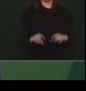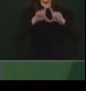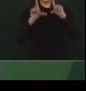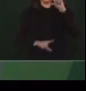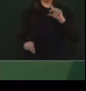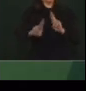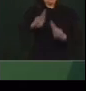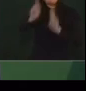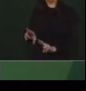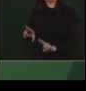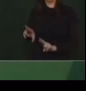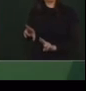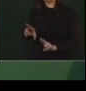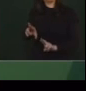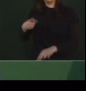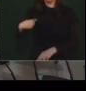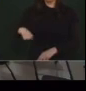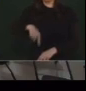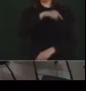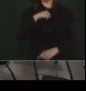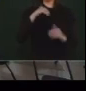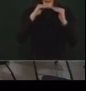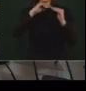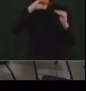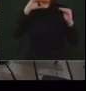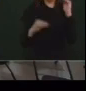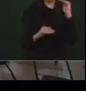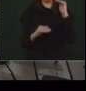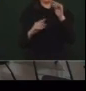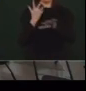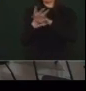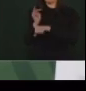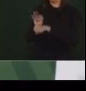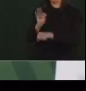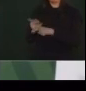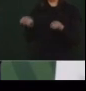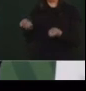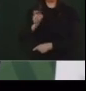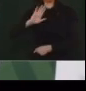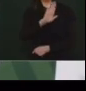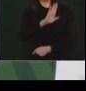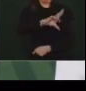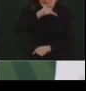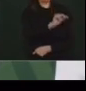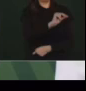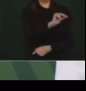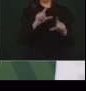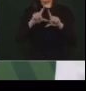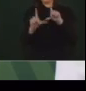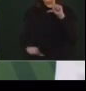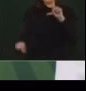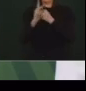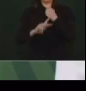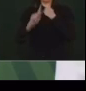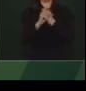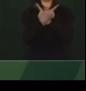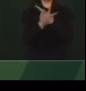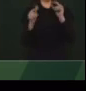respeta. No somos un protectorado de Estados Unidos, ni una colonia de Estados Unidos. México es un país libre,